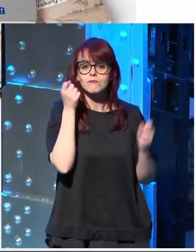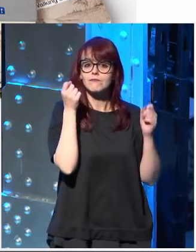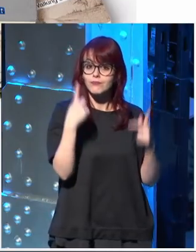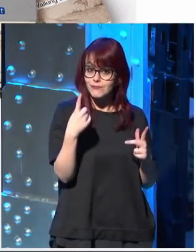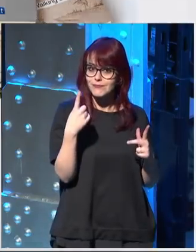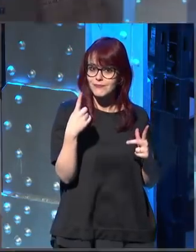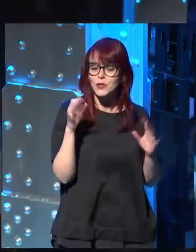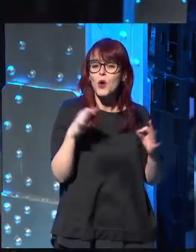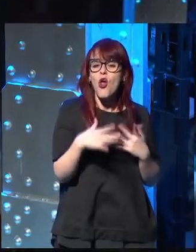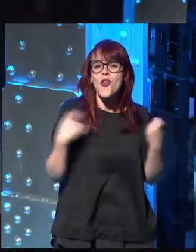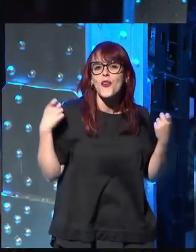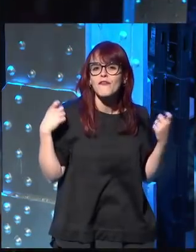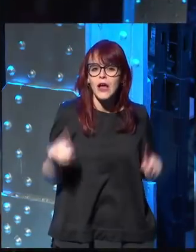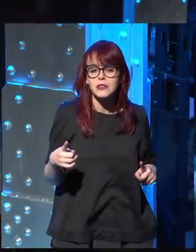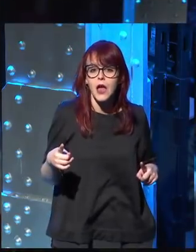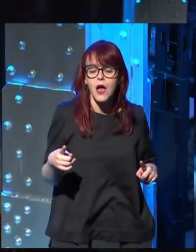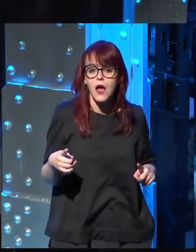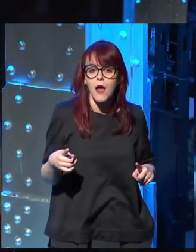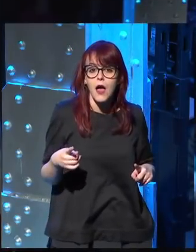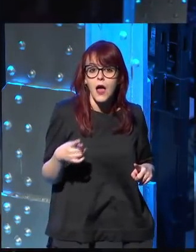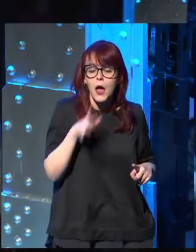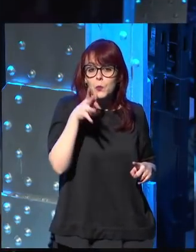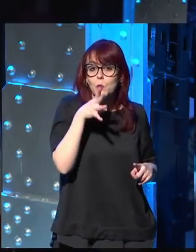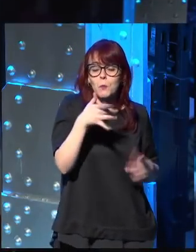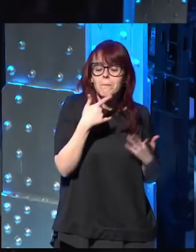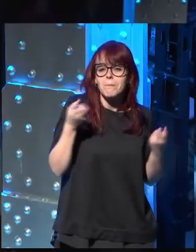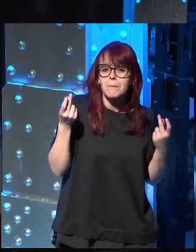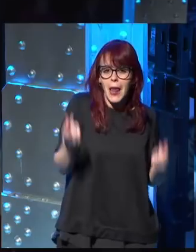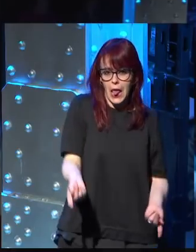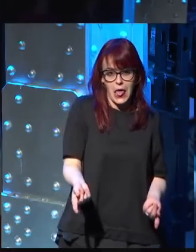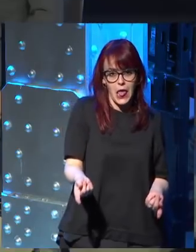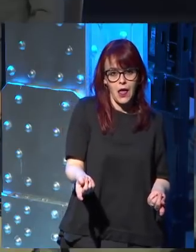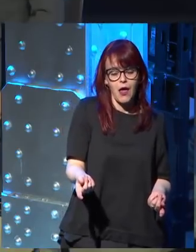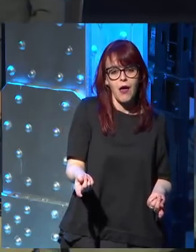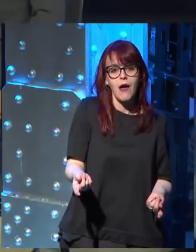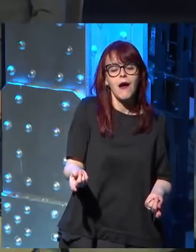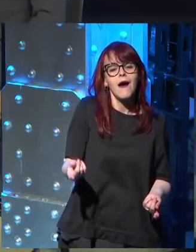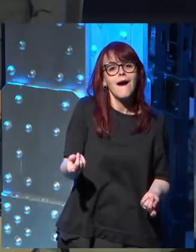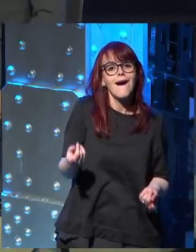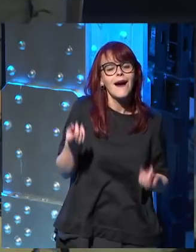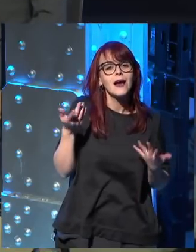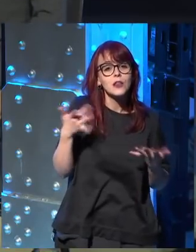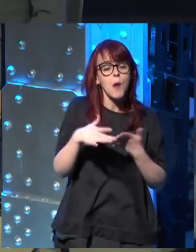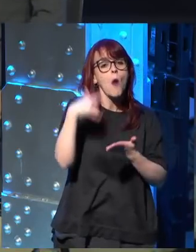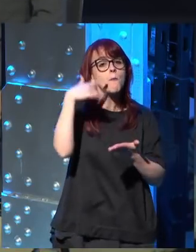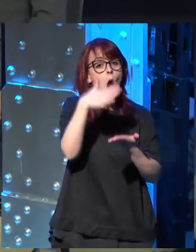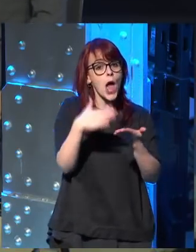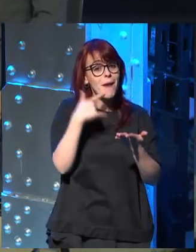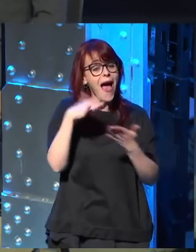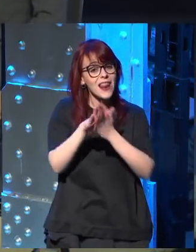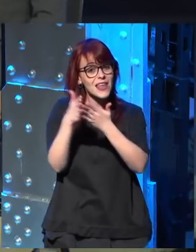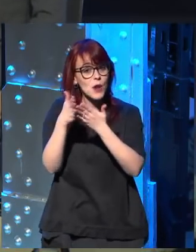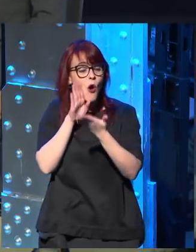que no necesitabas inventar nada, ¿sabes? Es decir, hay un poema en el libro que